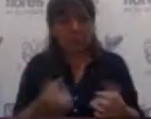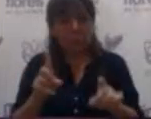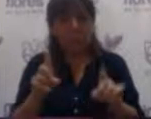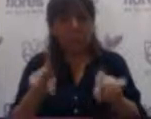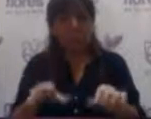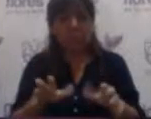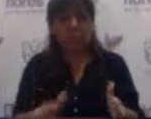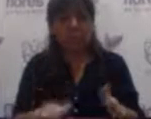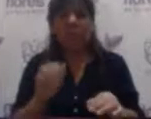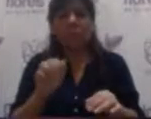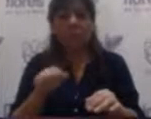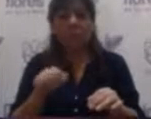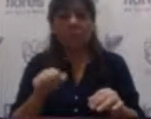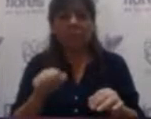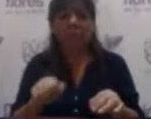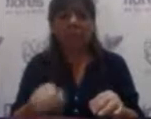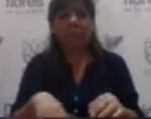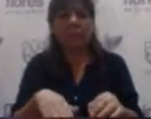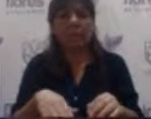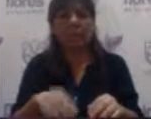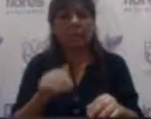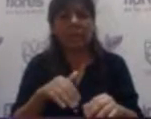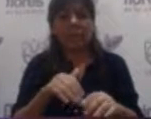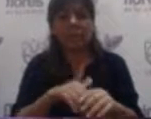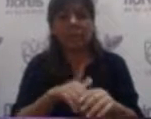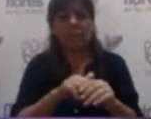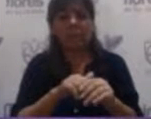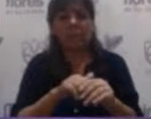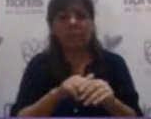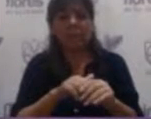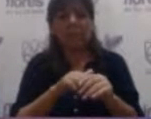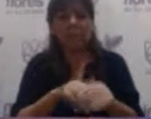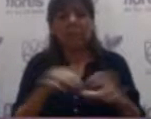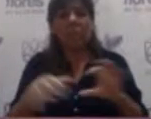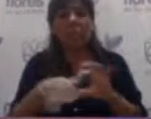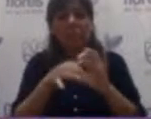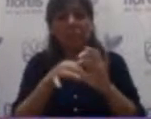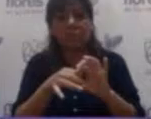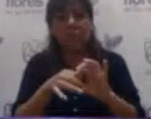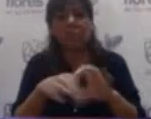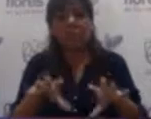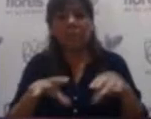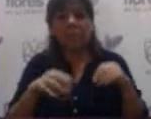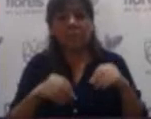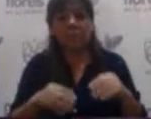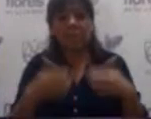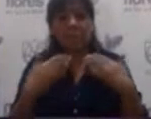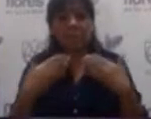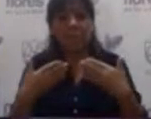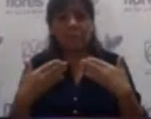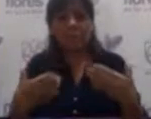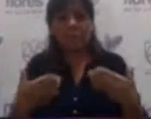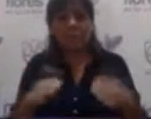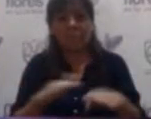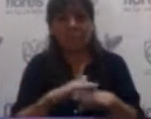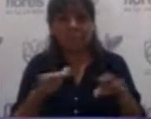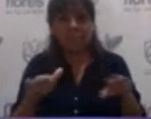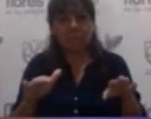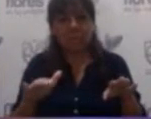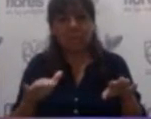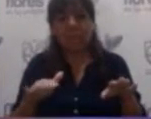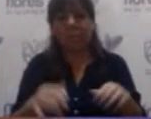del Consejo que estén a favor, síganse expresando en señal de conformidad. Se ha aprobado también por unanimidad. Muchísimas gracias. Se levanta la sesión.